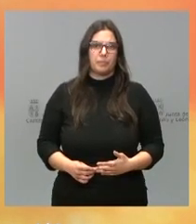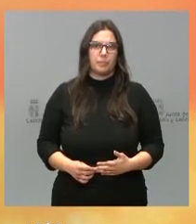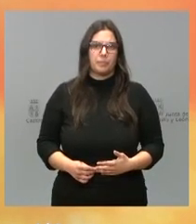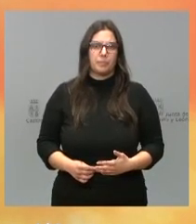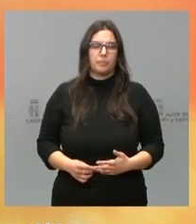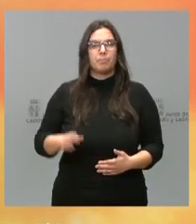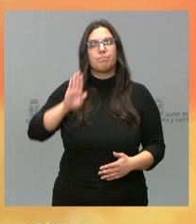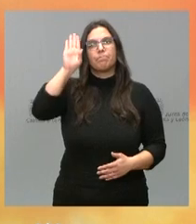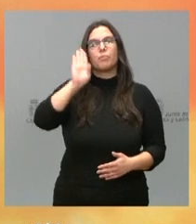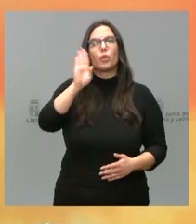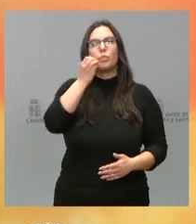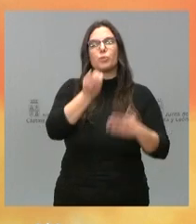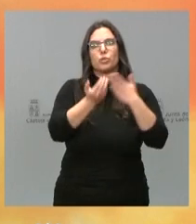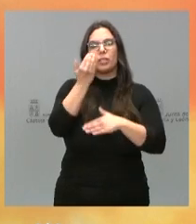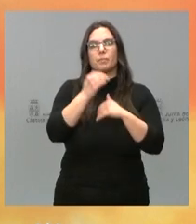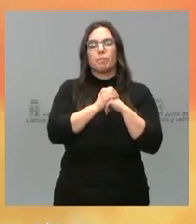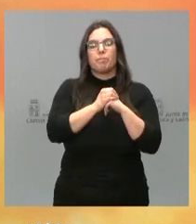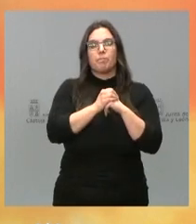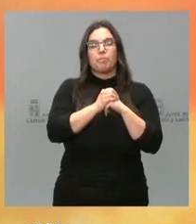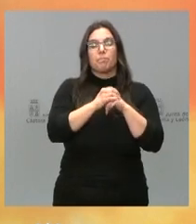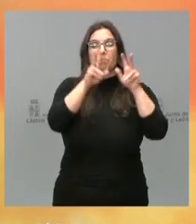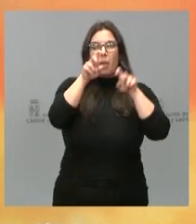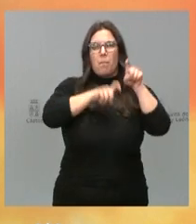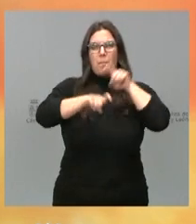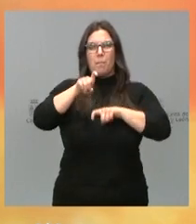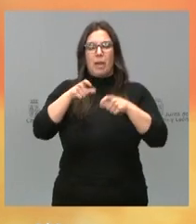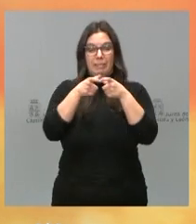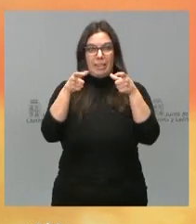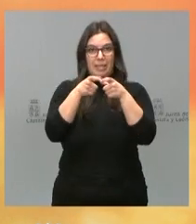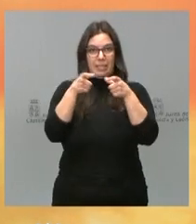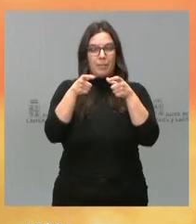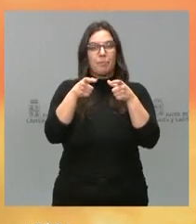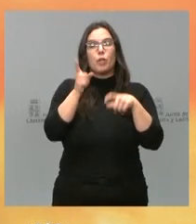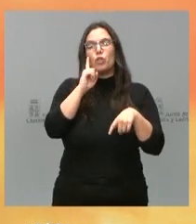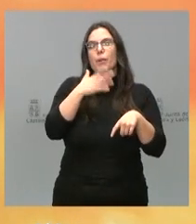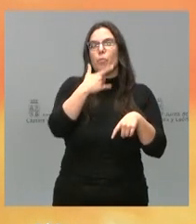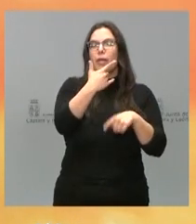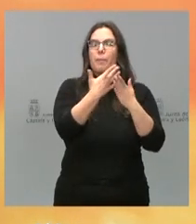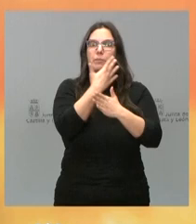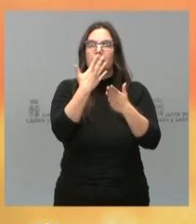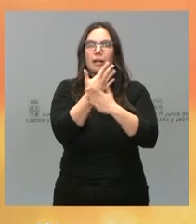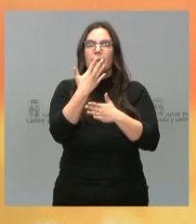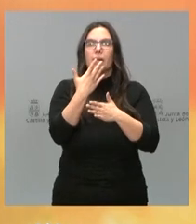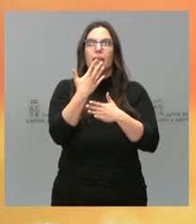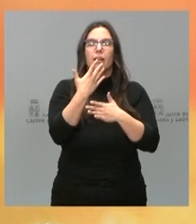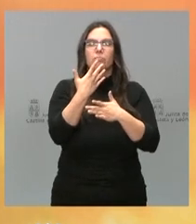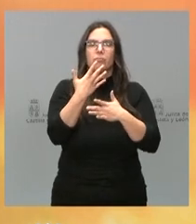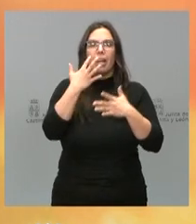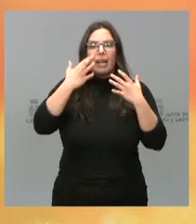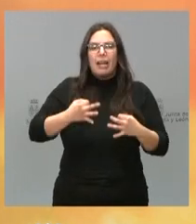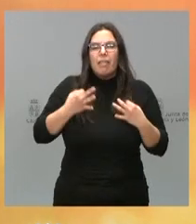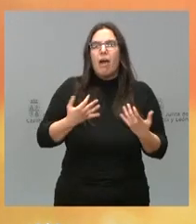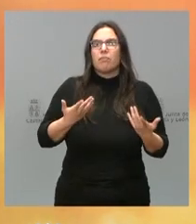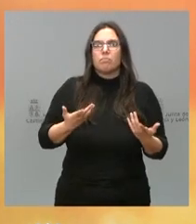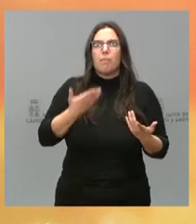Sí buenos días volviendo un poco al tema de la tarjeta yo no sé si nos pueden avanzar a efectos prácticos donde se va